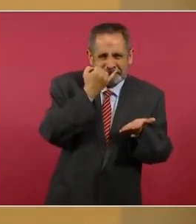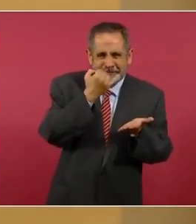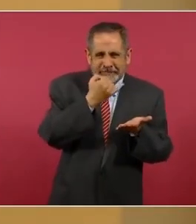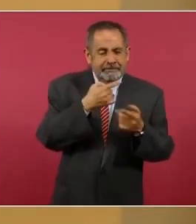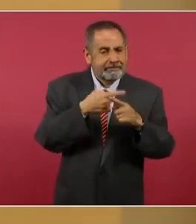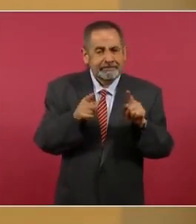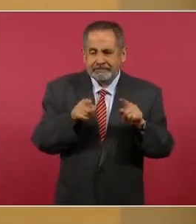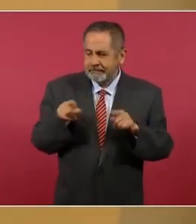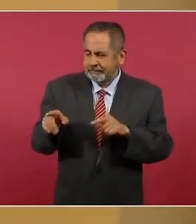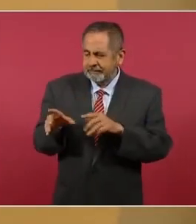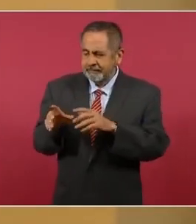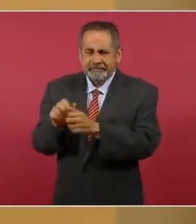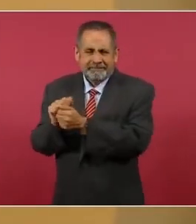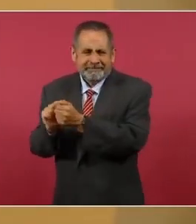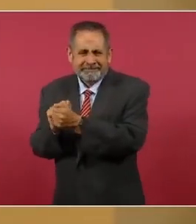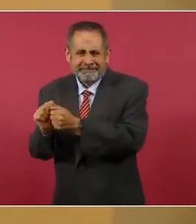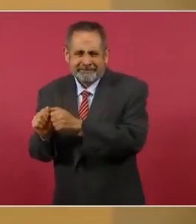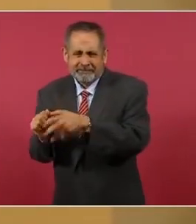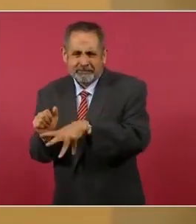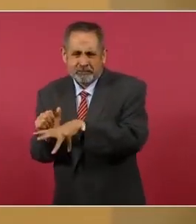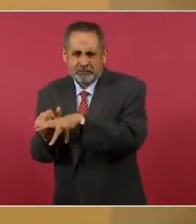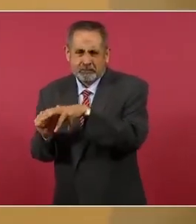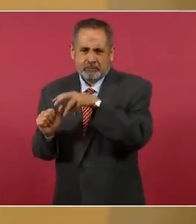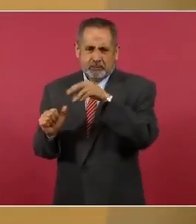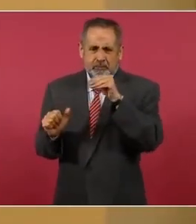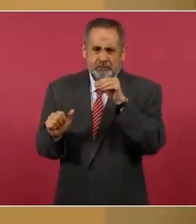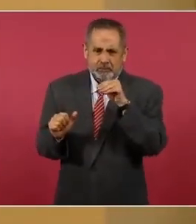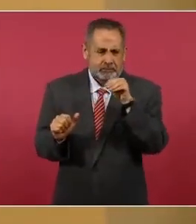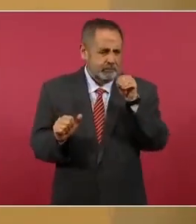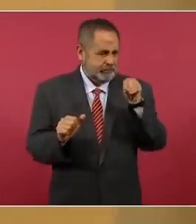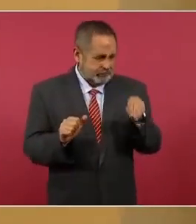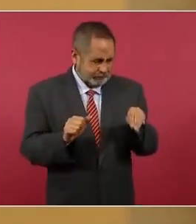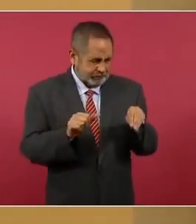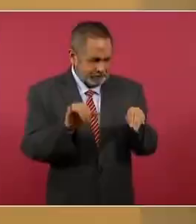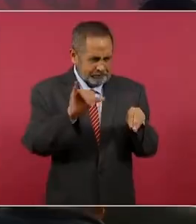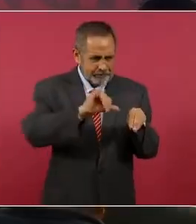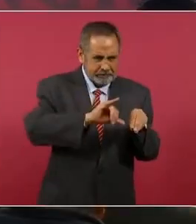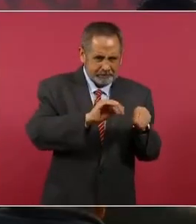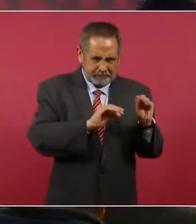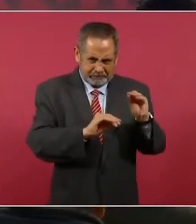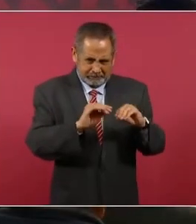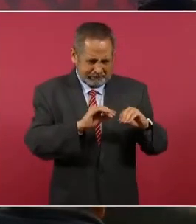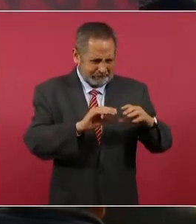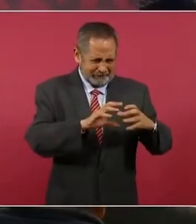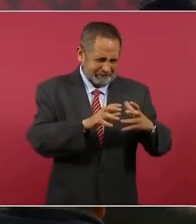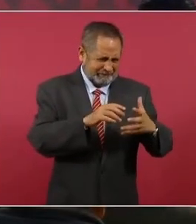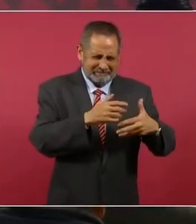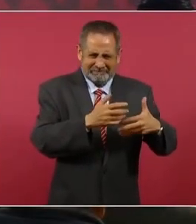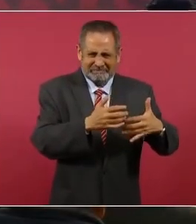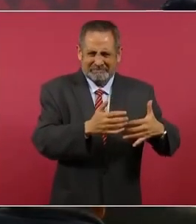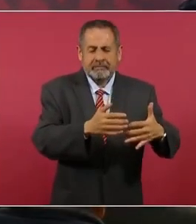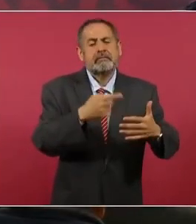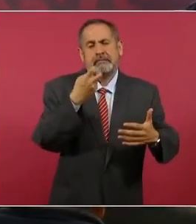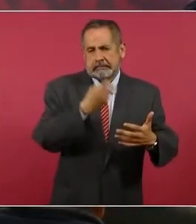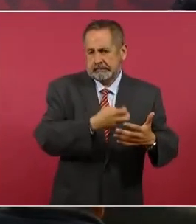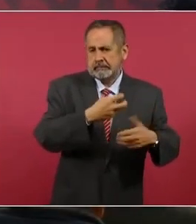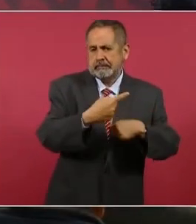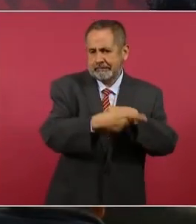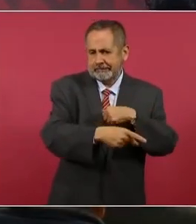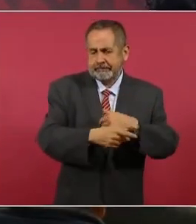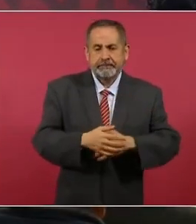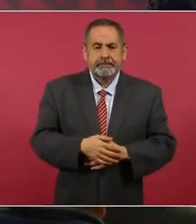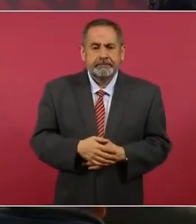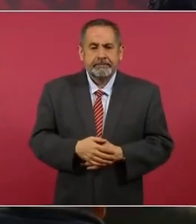el extracto, es lo que se asocia con los ritmos de la delincuencia y el daño social.